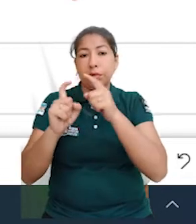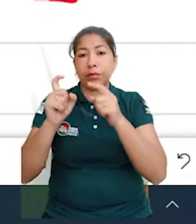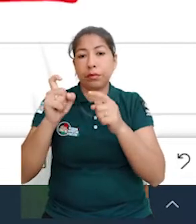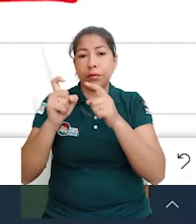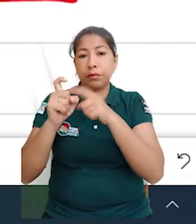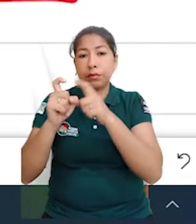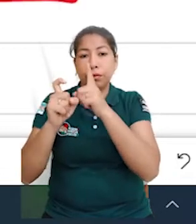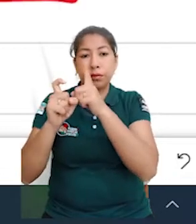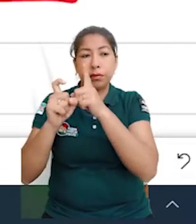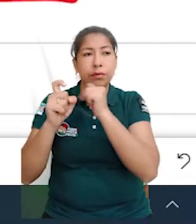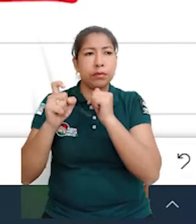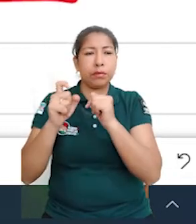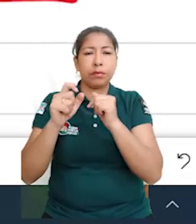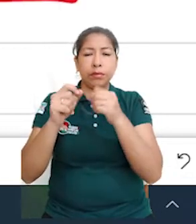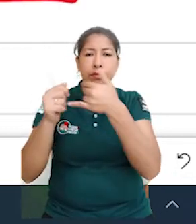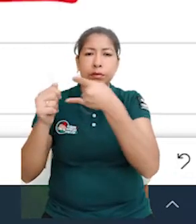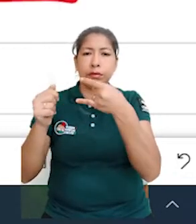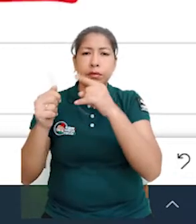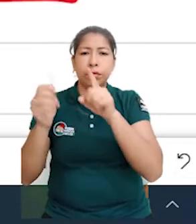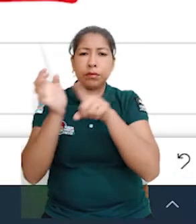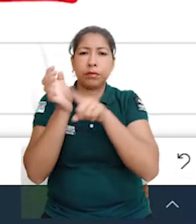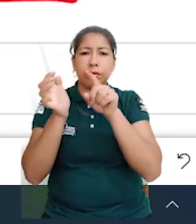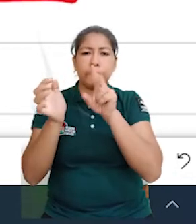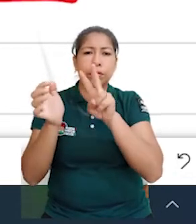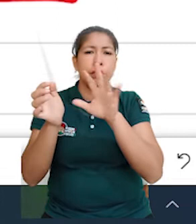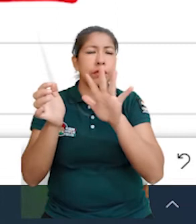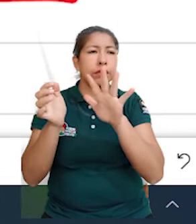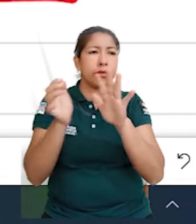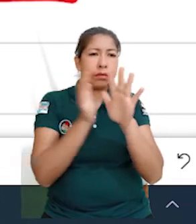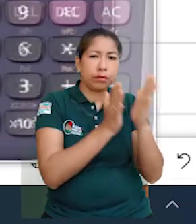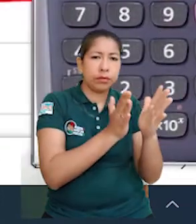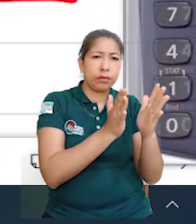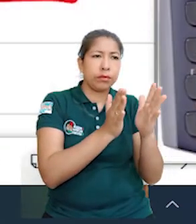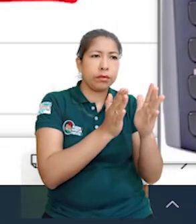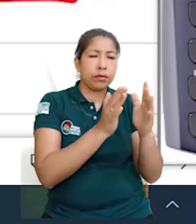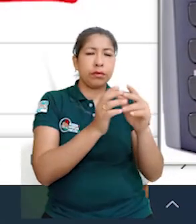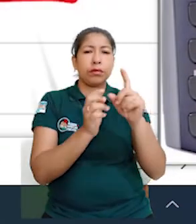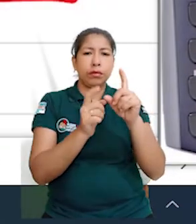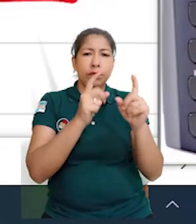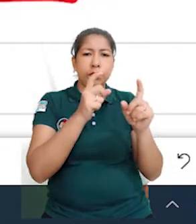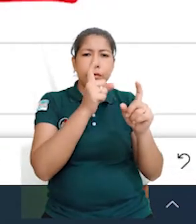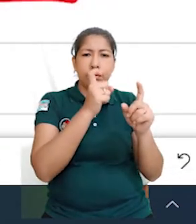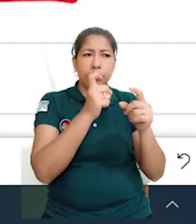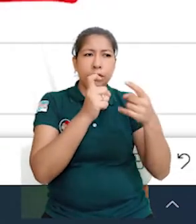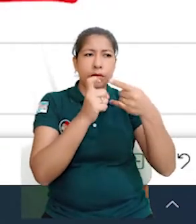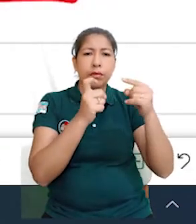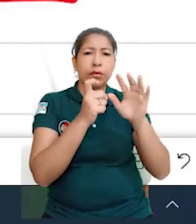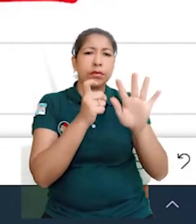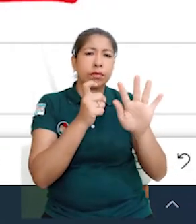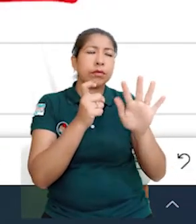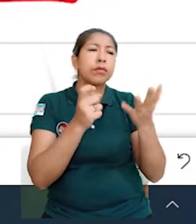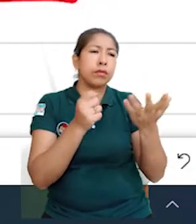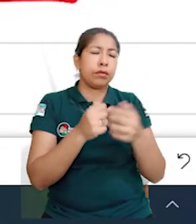x y 5. Si tomamos en cuenta que la variable x está formando